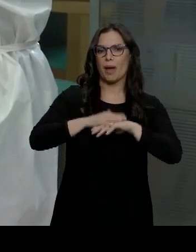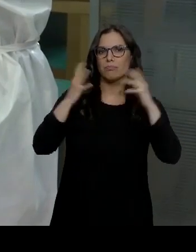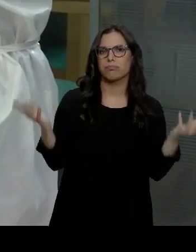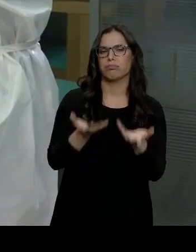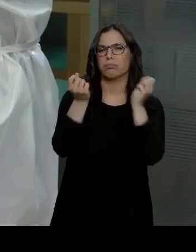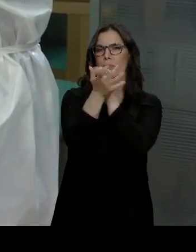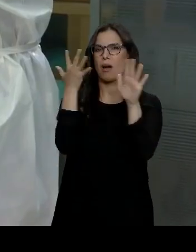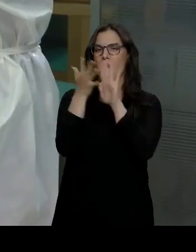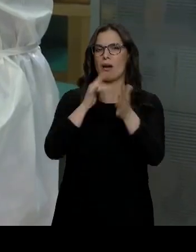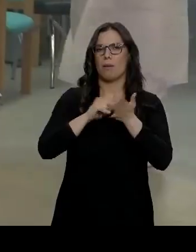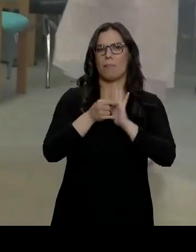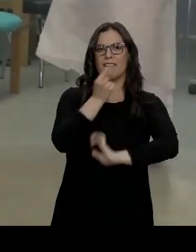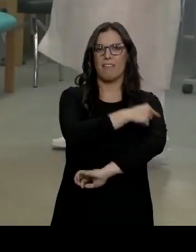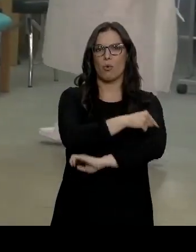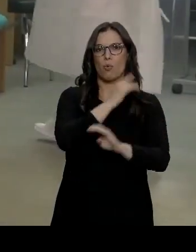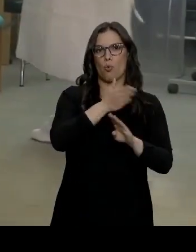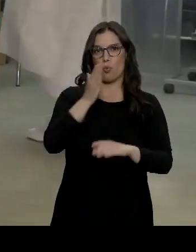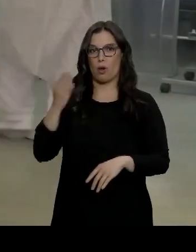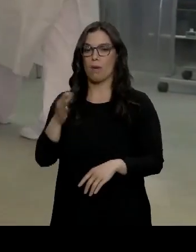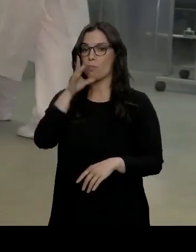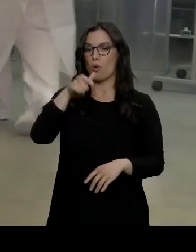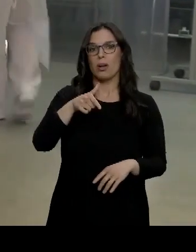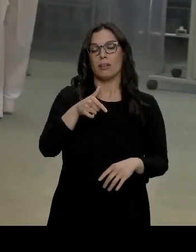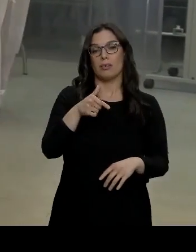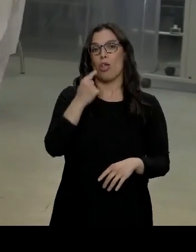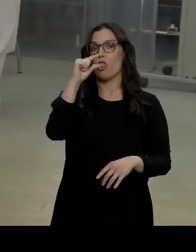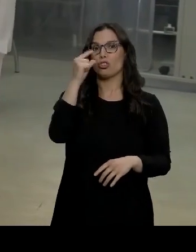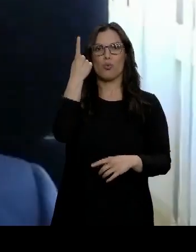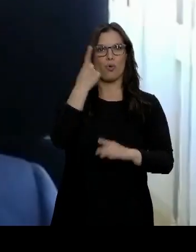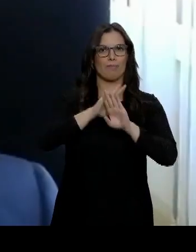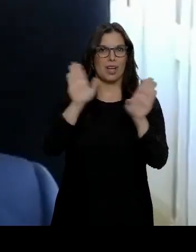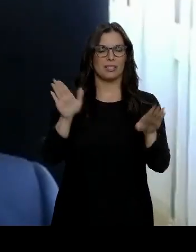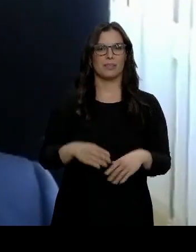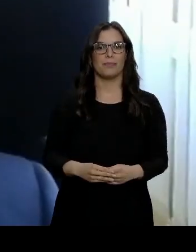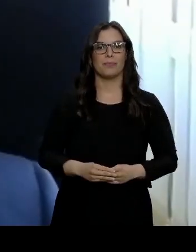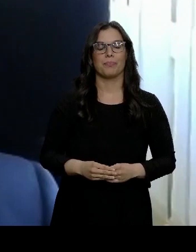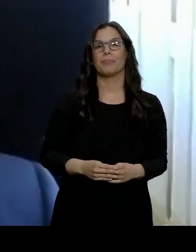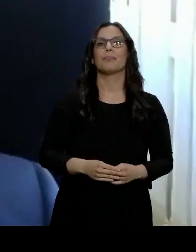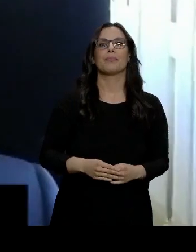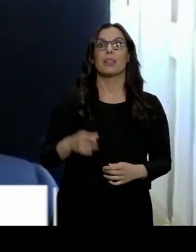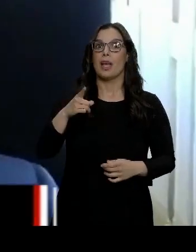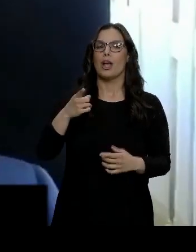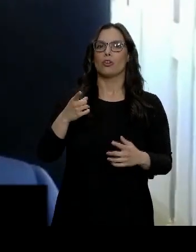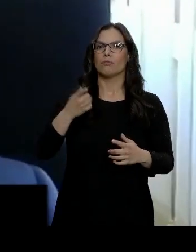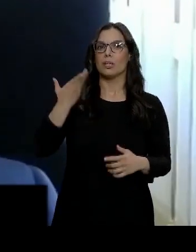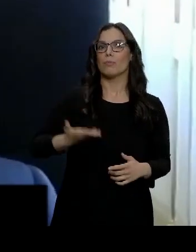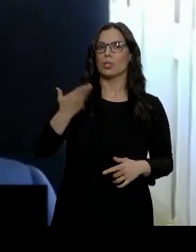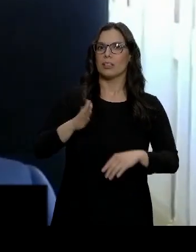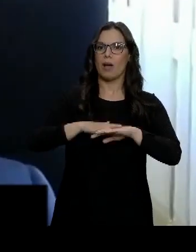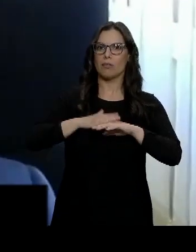impulso decisivo al plan de vacunación, ya que es monodosis. Esto, lógicamente, será un acicate muy poderoso